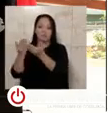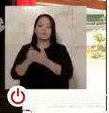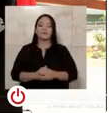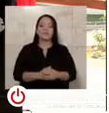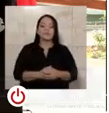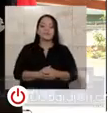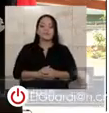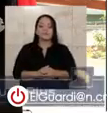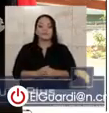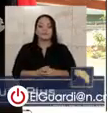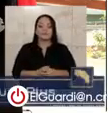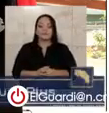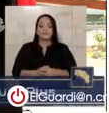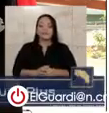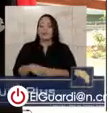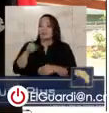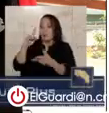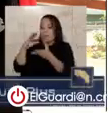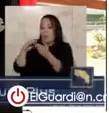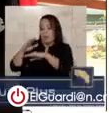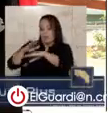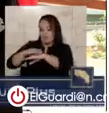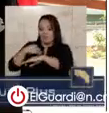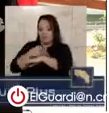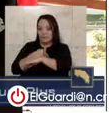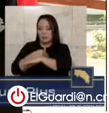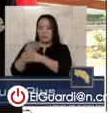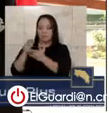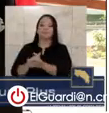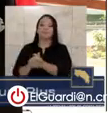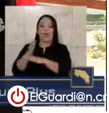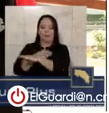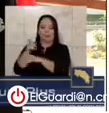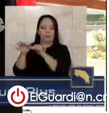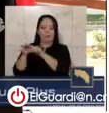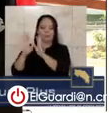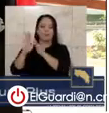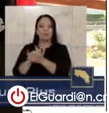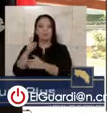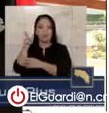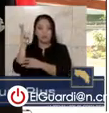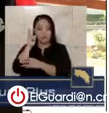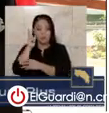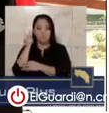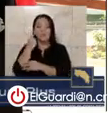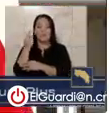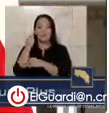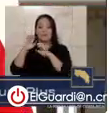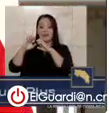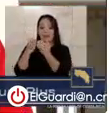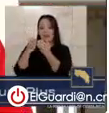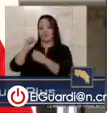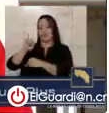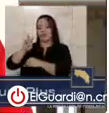Y un comentario, si me permite, señor ministro, antes de que usted entre al fondo. ¿Oyeron eso? Un equipo SWAT, que